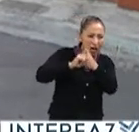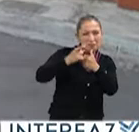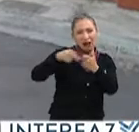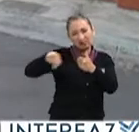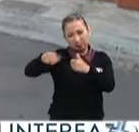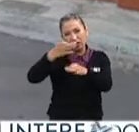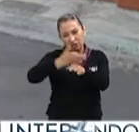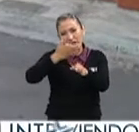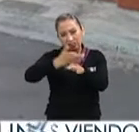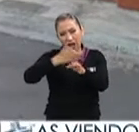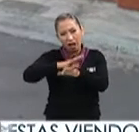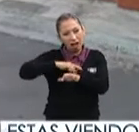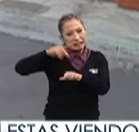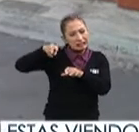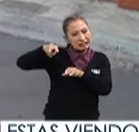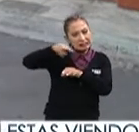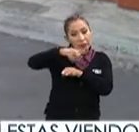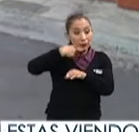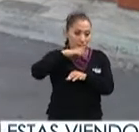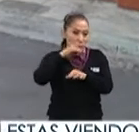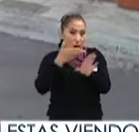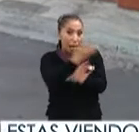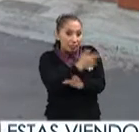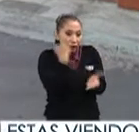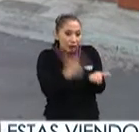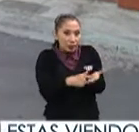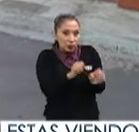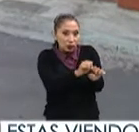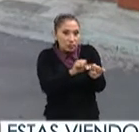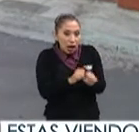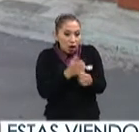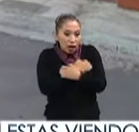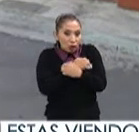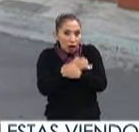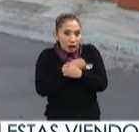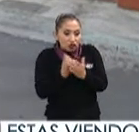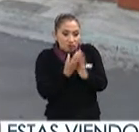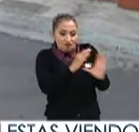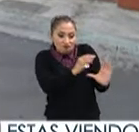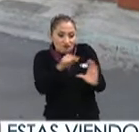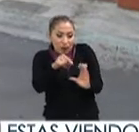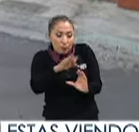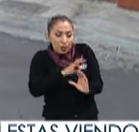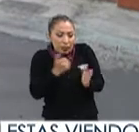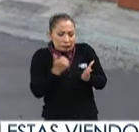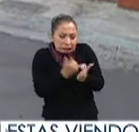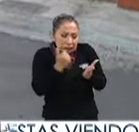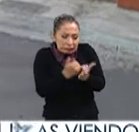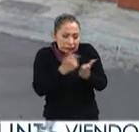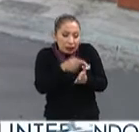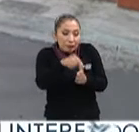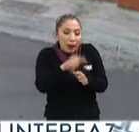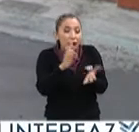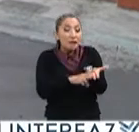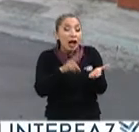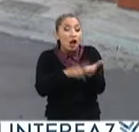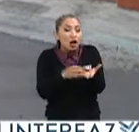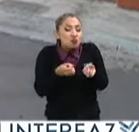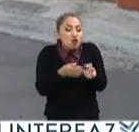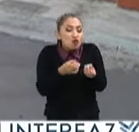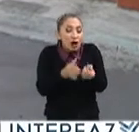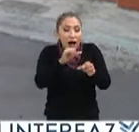en estos momentos y bueno, qué mejor que desde la educación que se imparte en las escuelas podamos favorecer